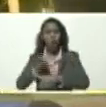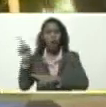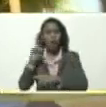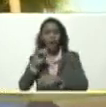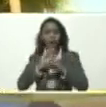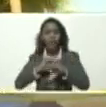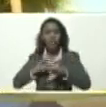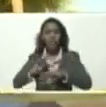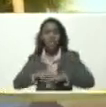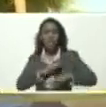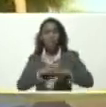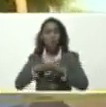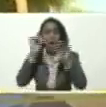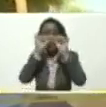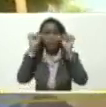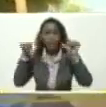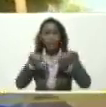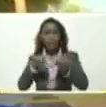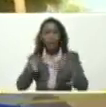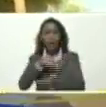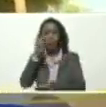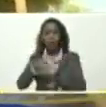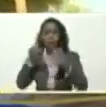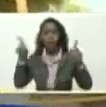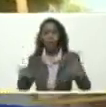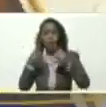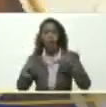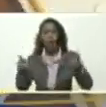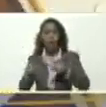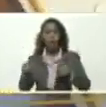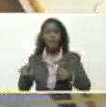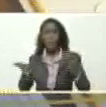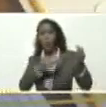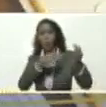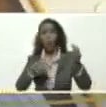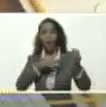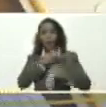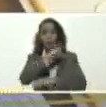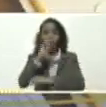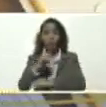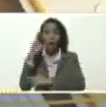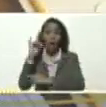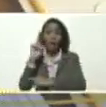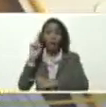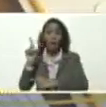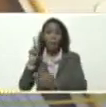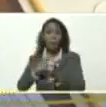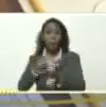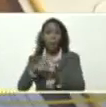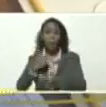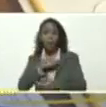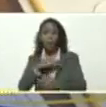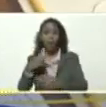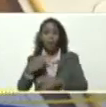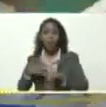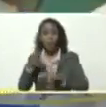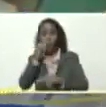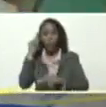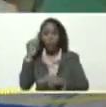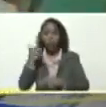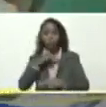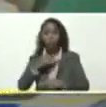convocatoria del Sistema Nacional de Orquesta y saber que en el Zulia ahí participó con nuestros niños y nuestras niñas, nos llenan de mucho